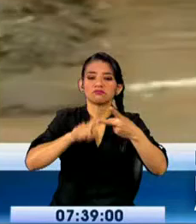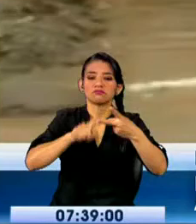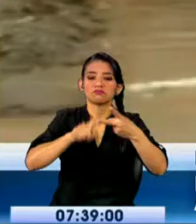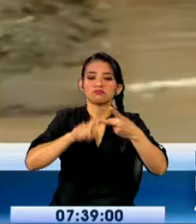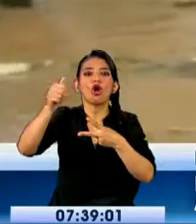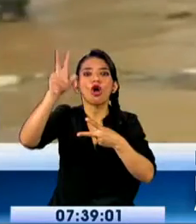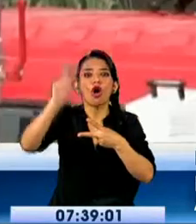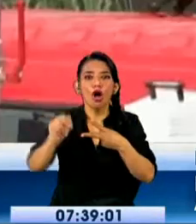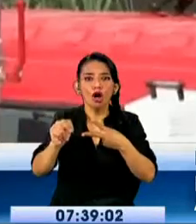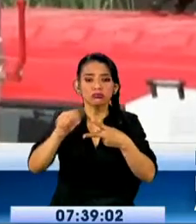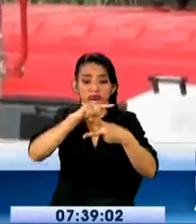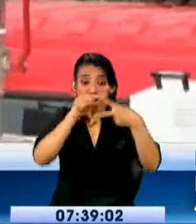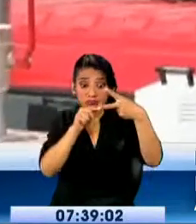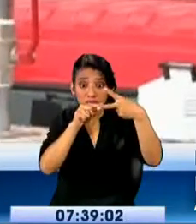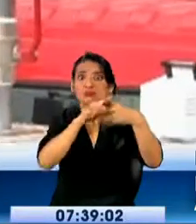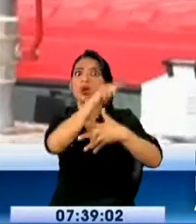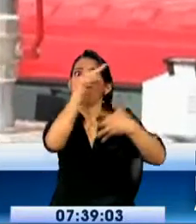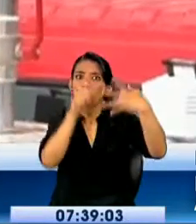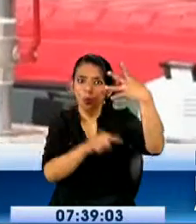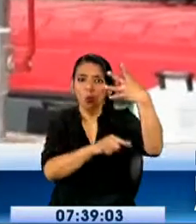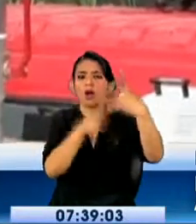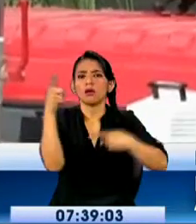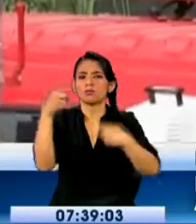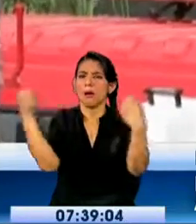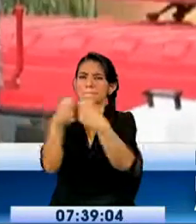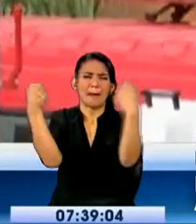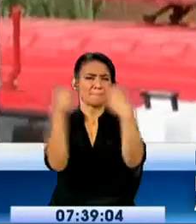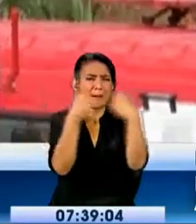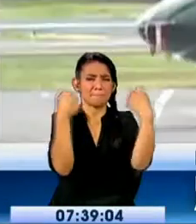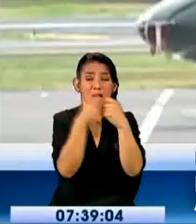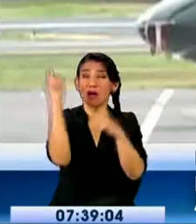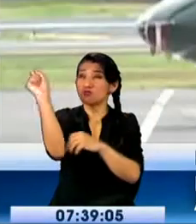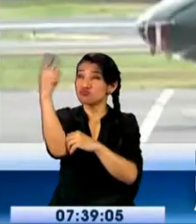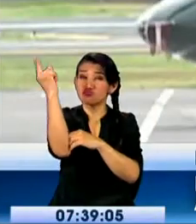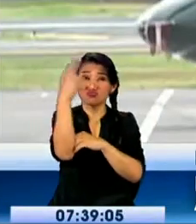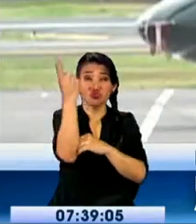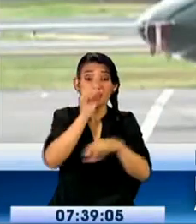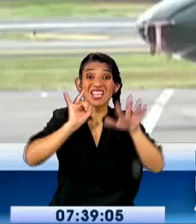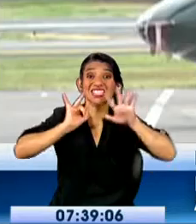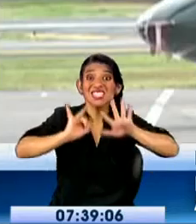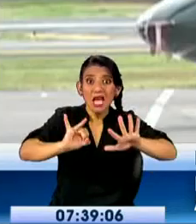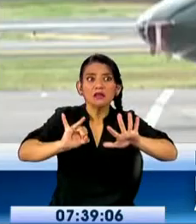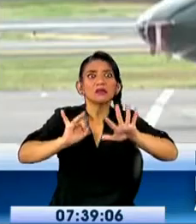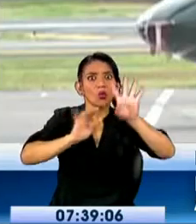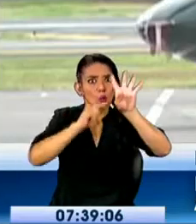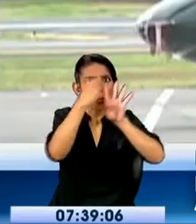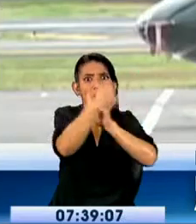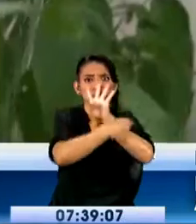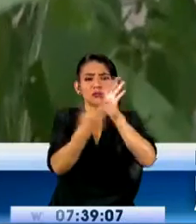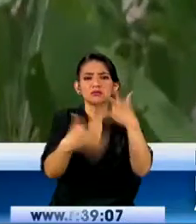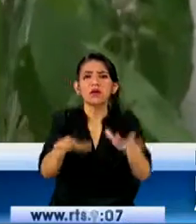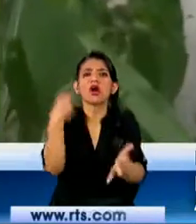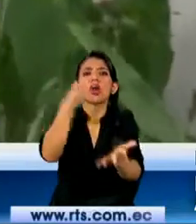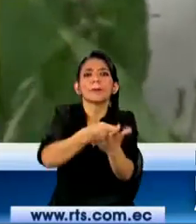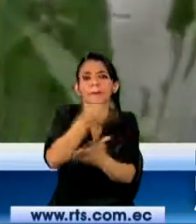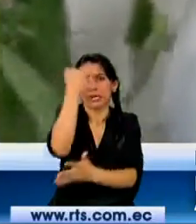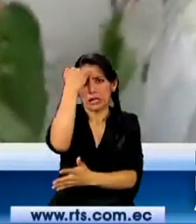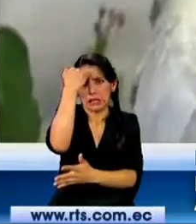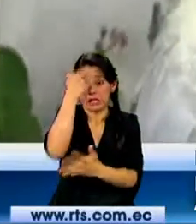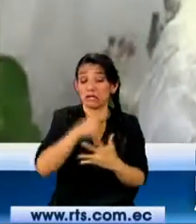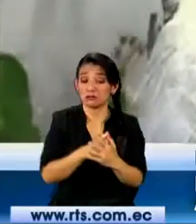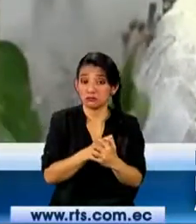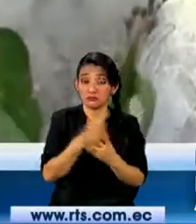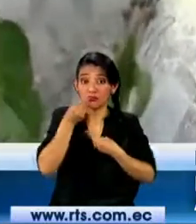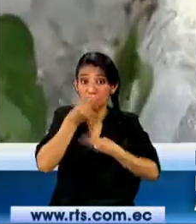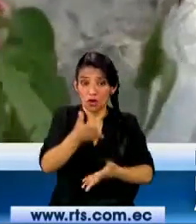estos se sumaban 4 los helicópteros que habían sufrido accidentes de una flota de 7 aeronaves adquiridas a la India. El informe será